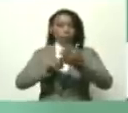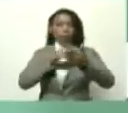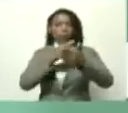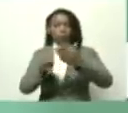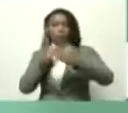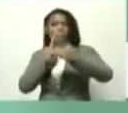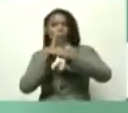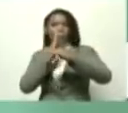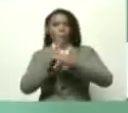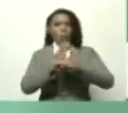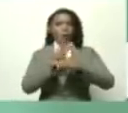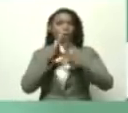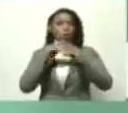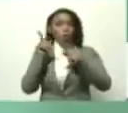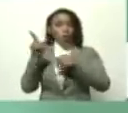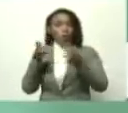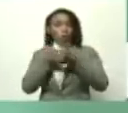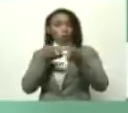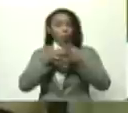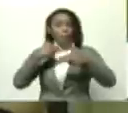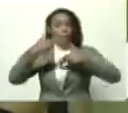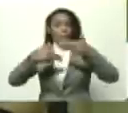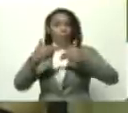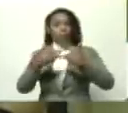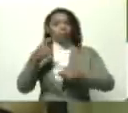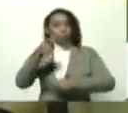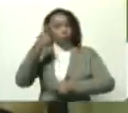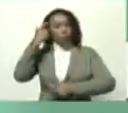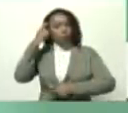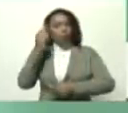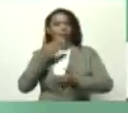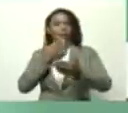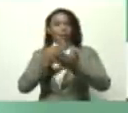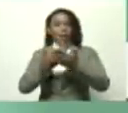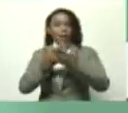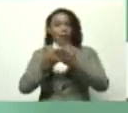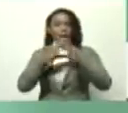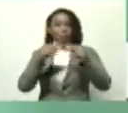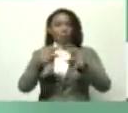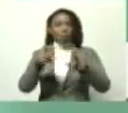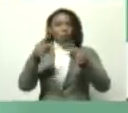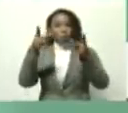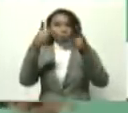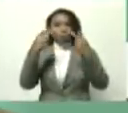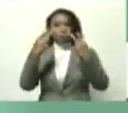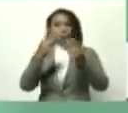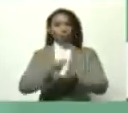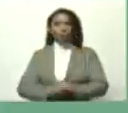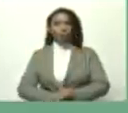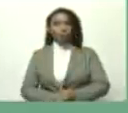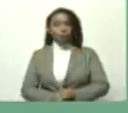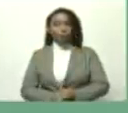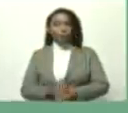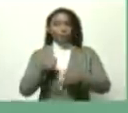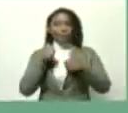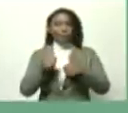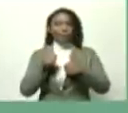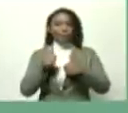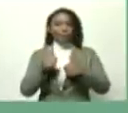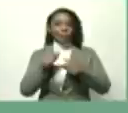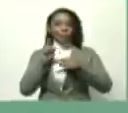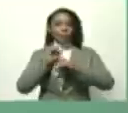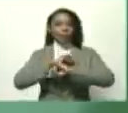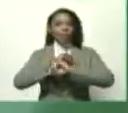neutralizadas todas esas bandas, te acordarás de mí, Eligio. Muchísimas gracias a todas y a todos. Bien, así